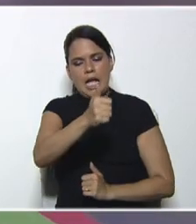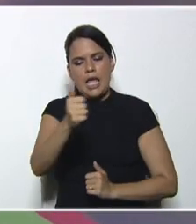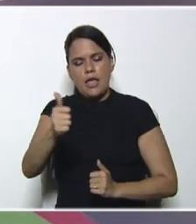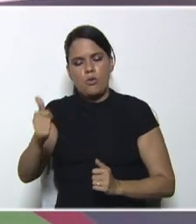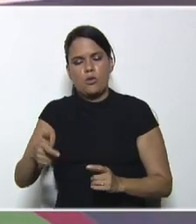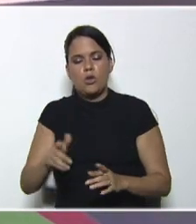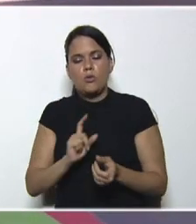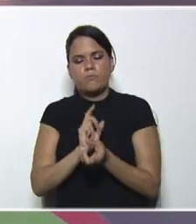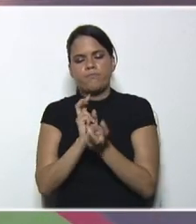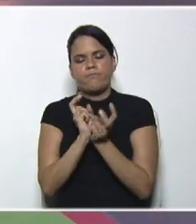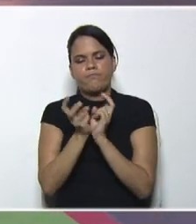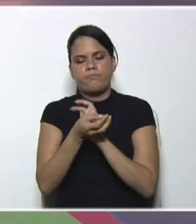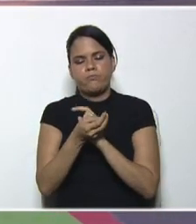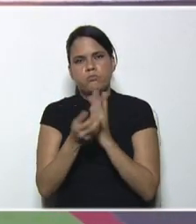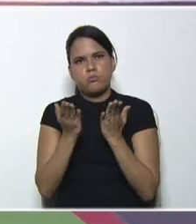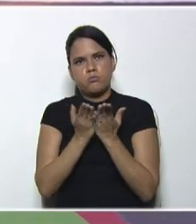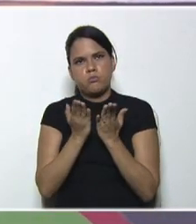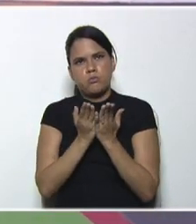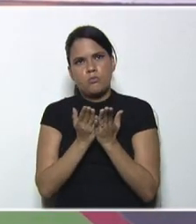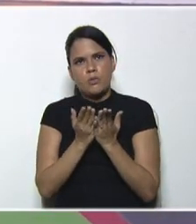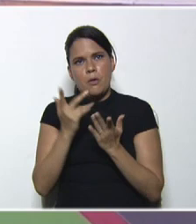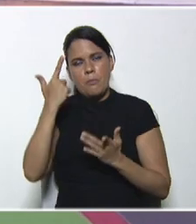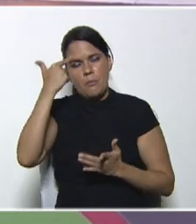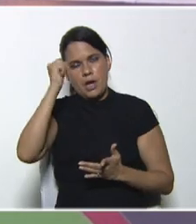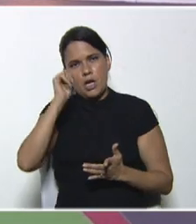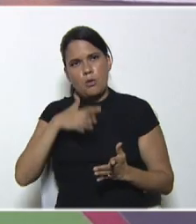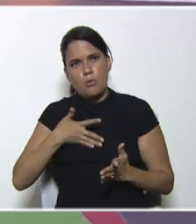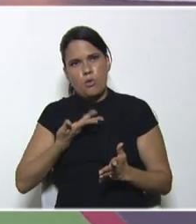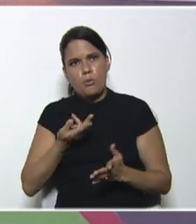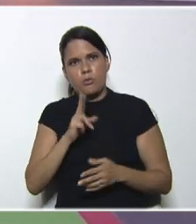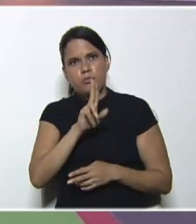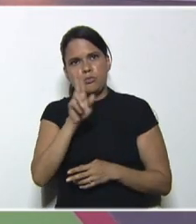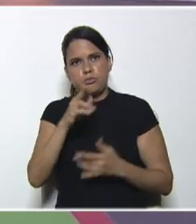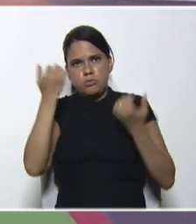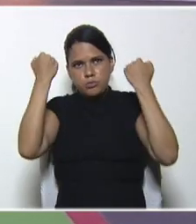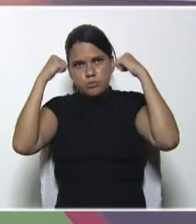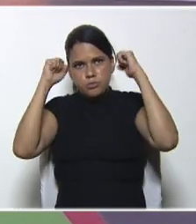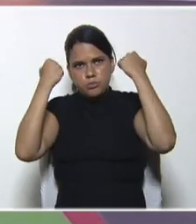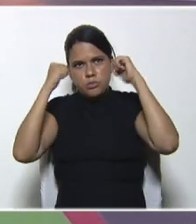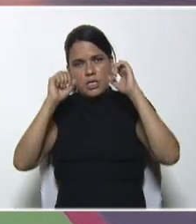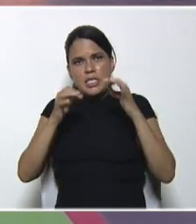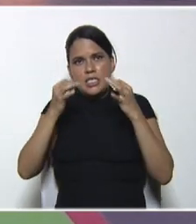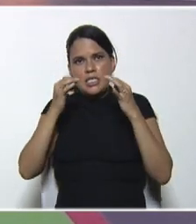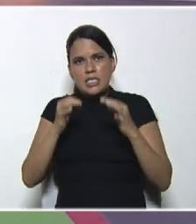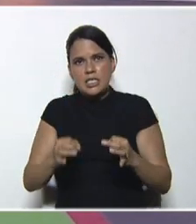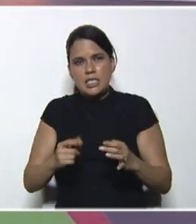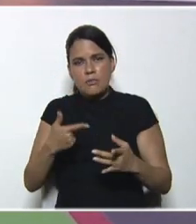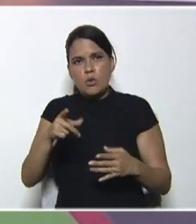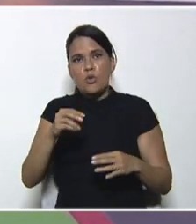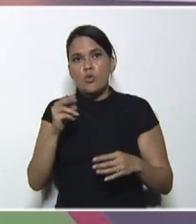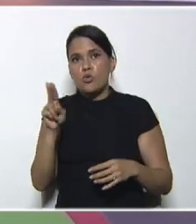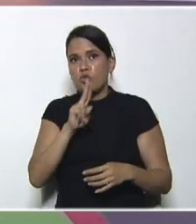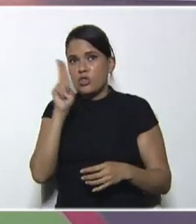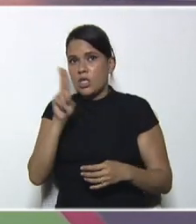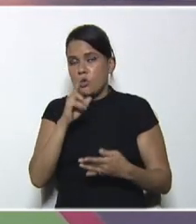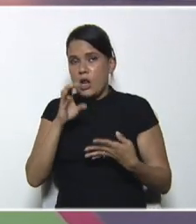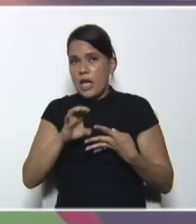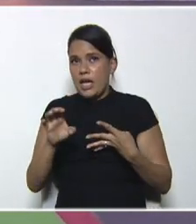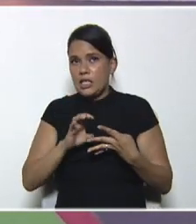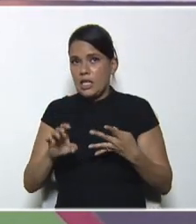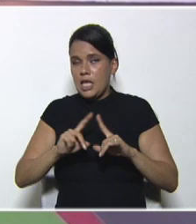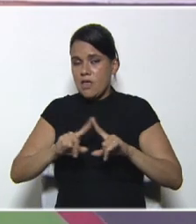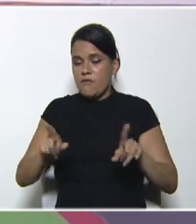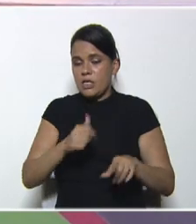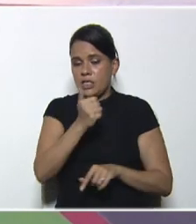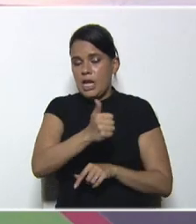estas adaptaciones curriculares para que la pongamos en práctica, tomando siempre en cuenta esas características que diferencian